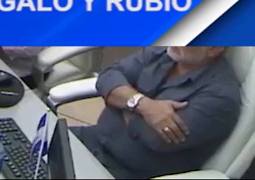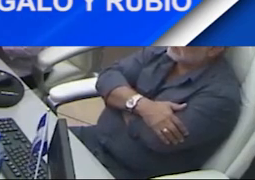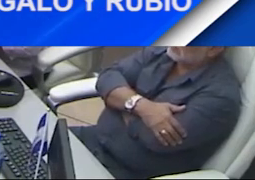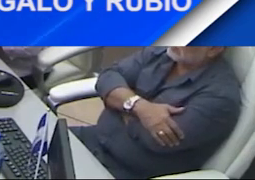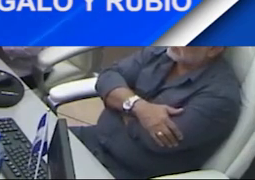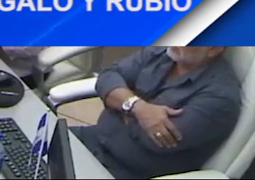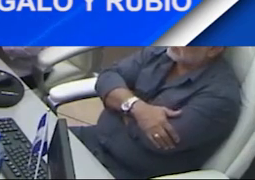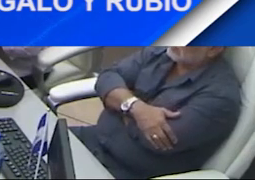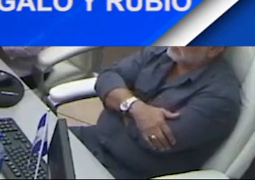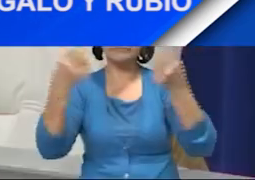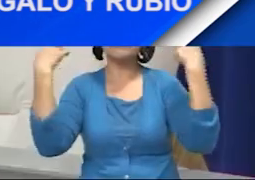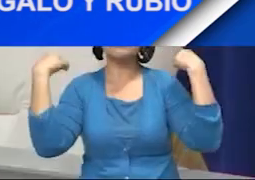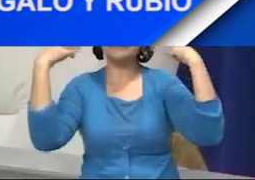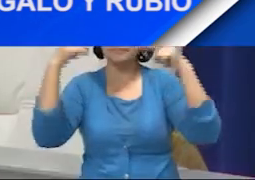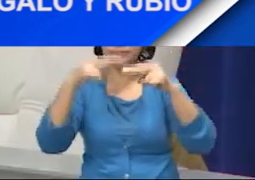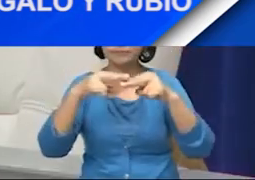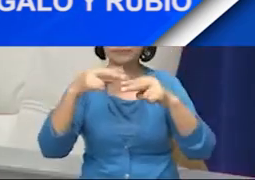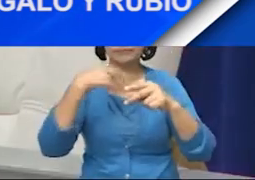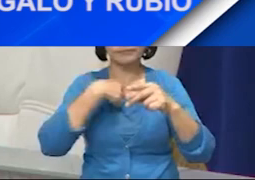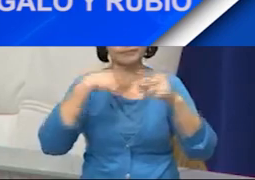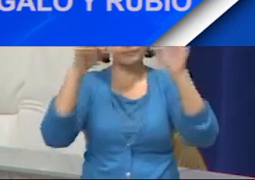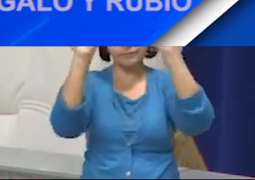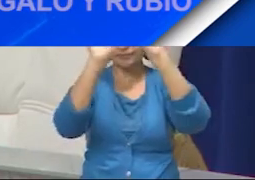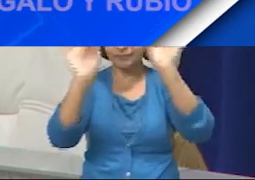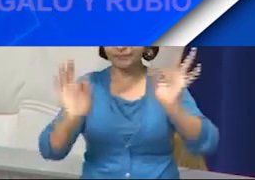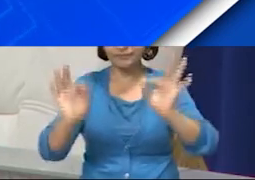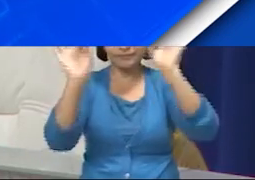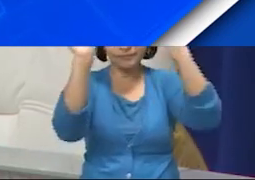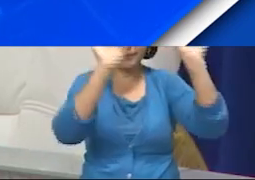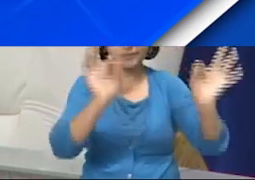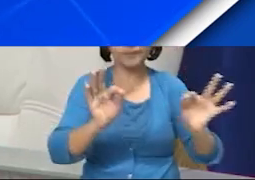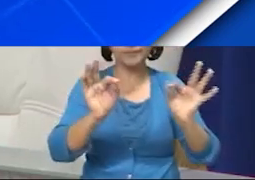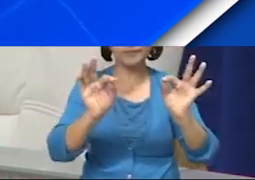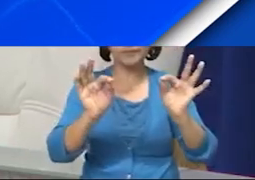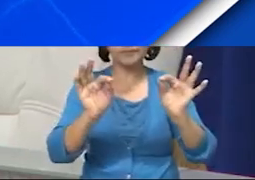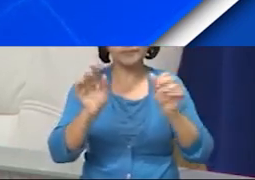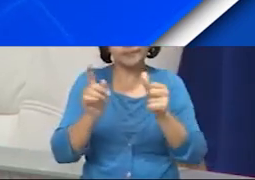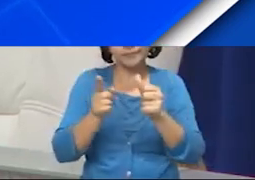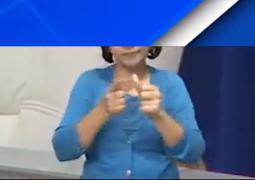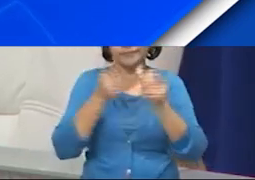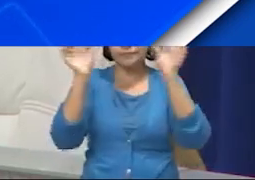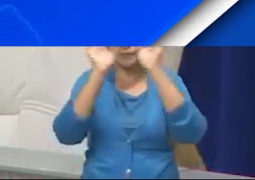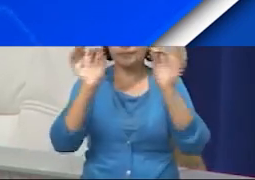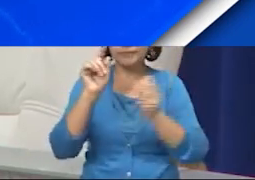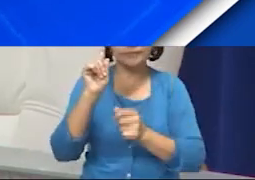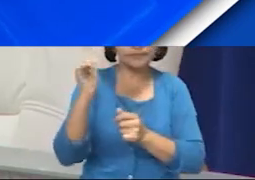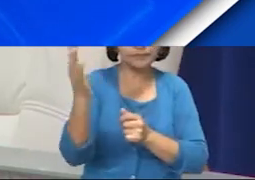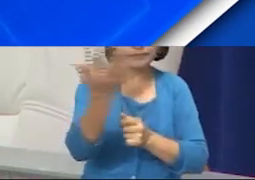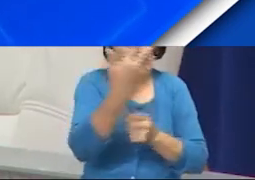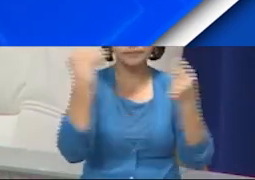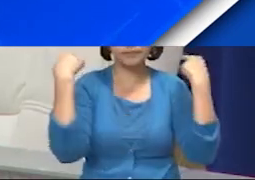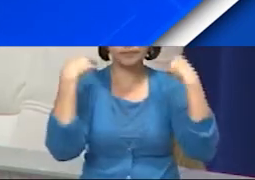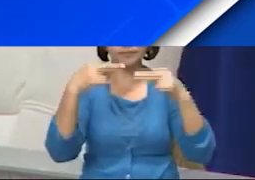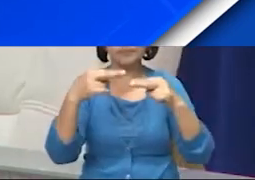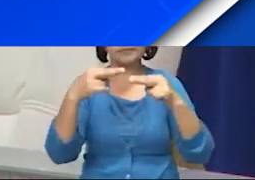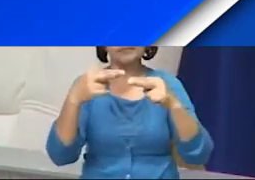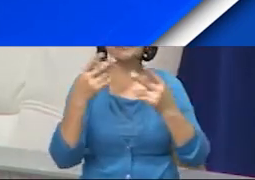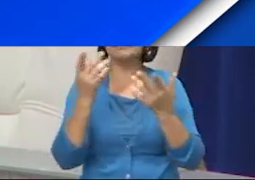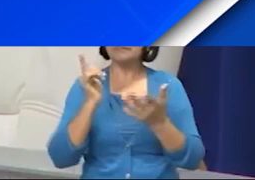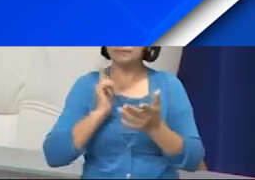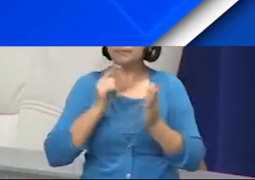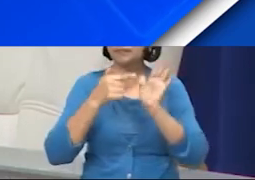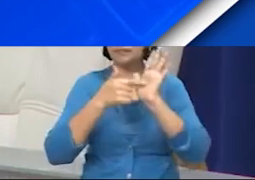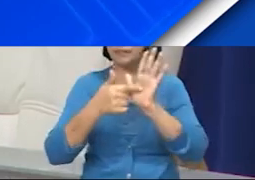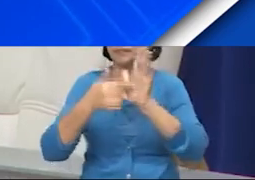dicha conmemoración. Yo felicito a los maestros nicaragüenses en primer lugar por tener un ejemplo en sus filas